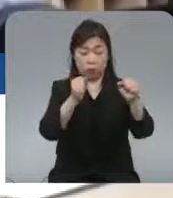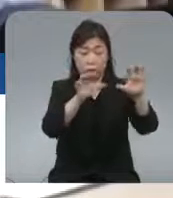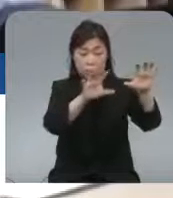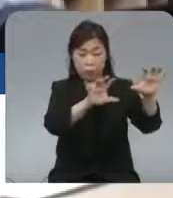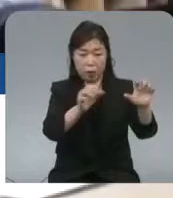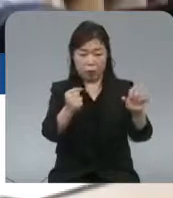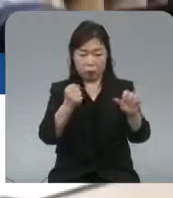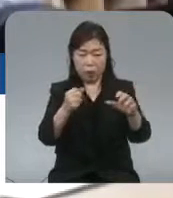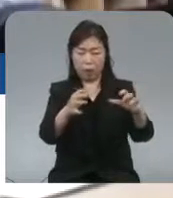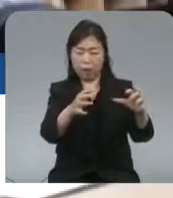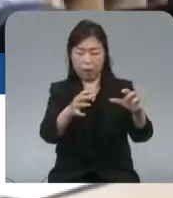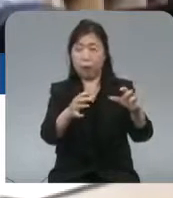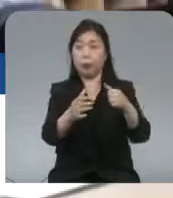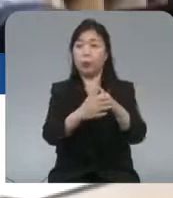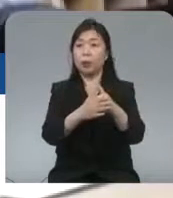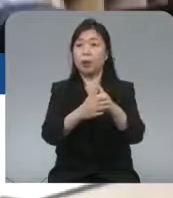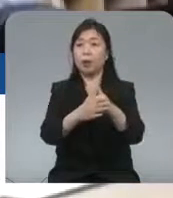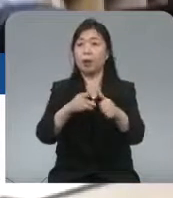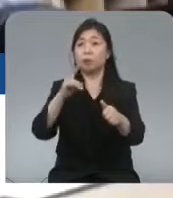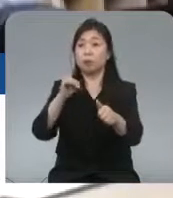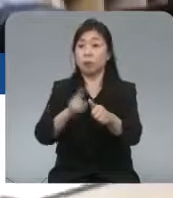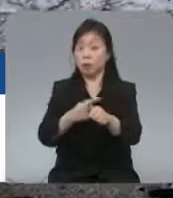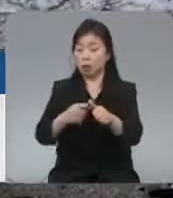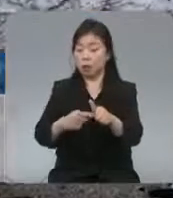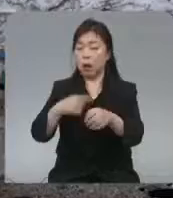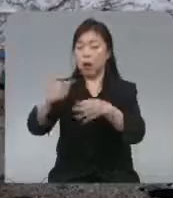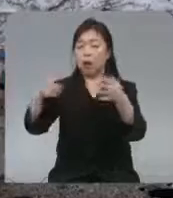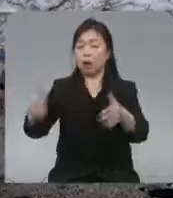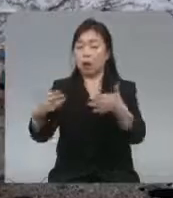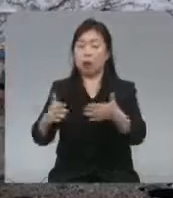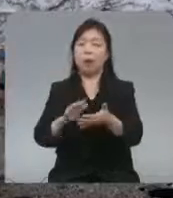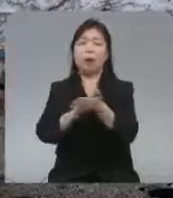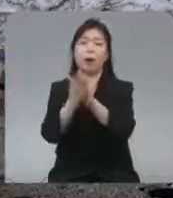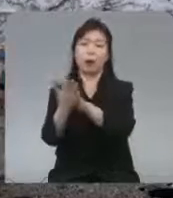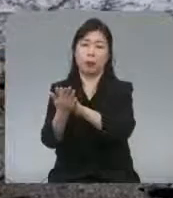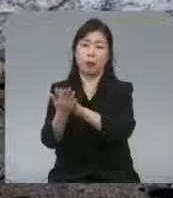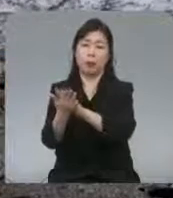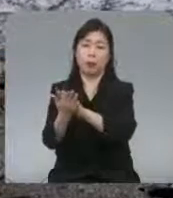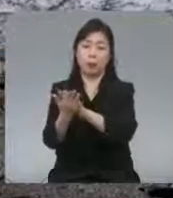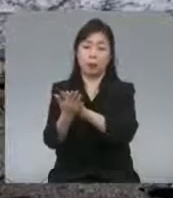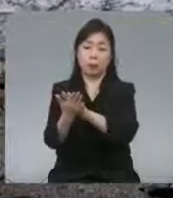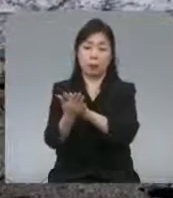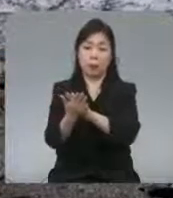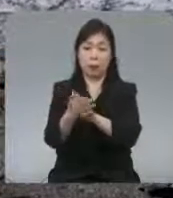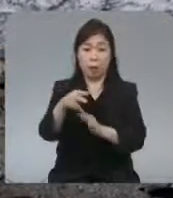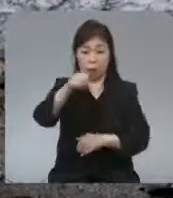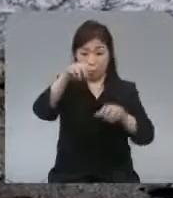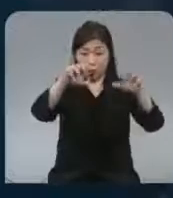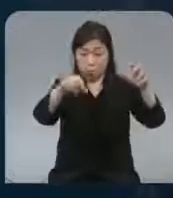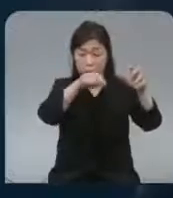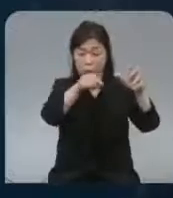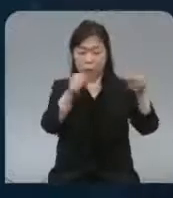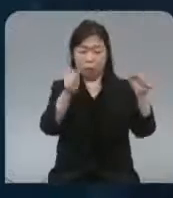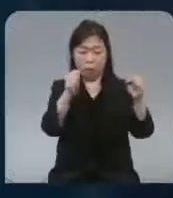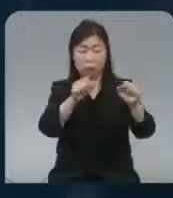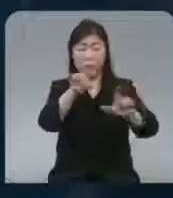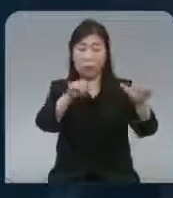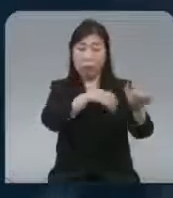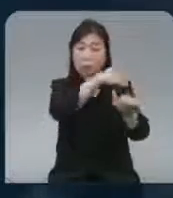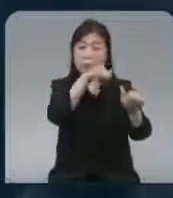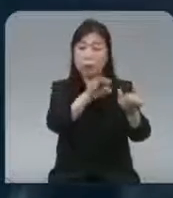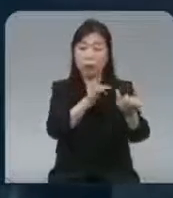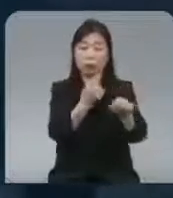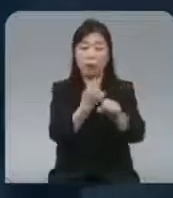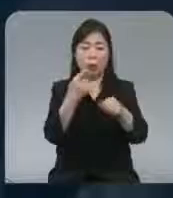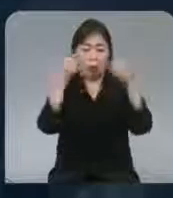0.9 grados centígrados respecto al promedio de años anteriores anticipando un segundo invierno consecutivo con predominio de efectos